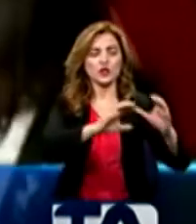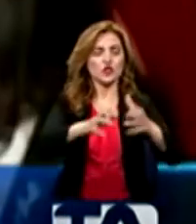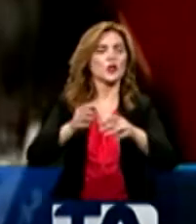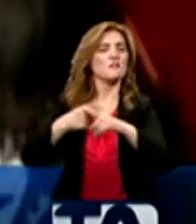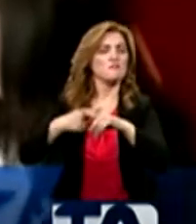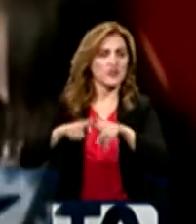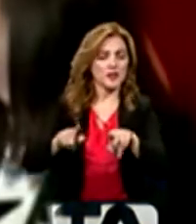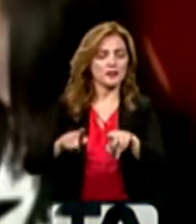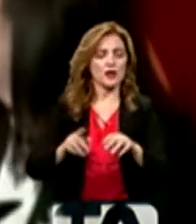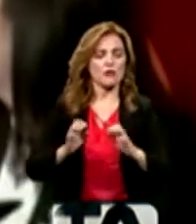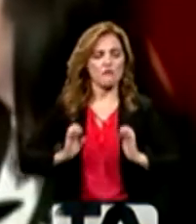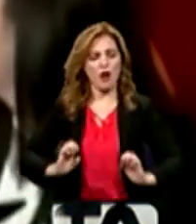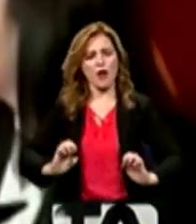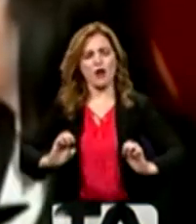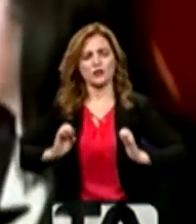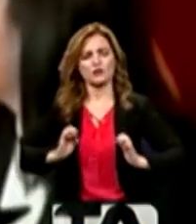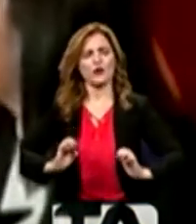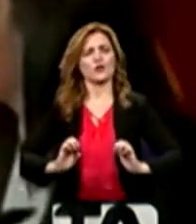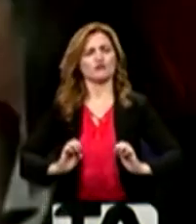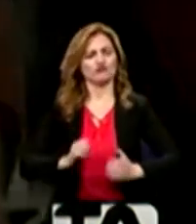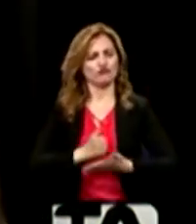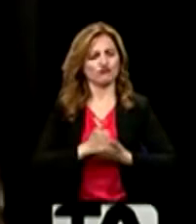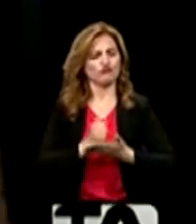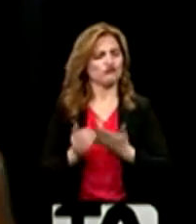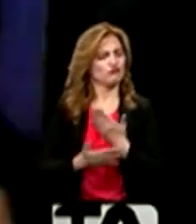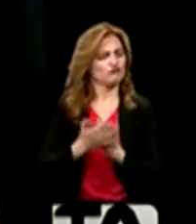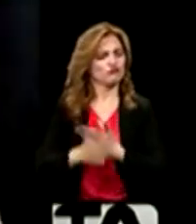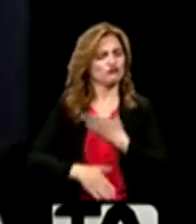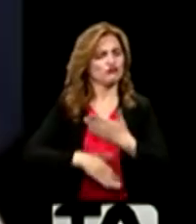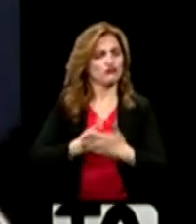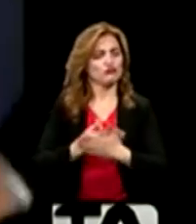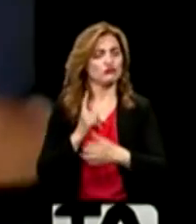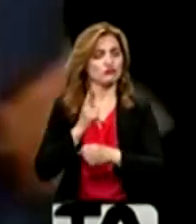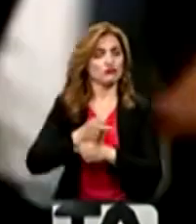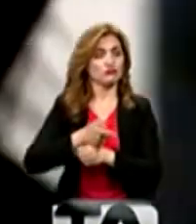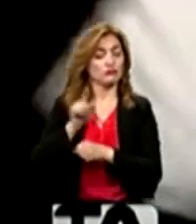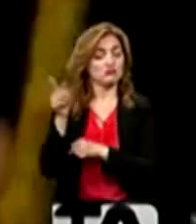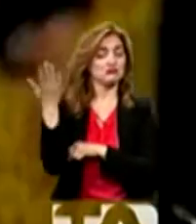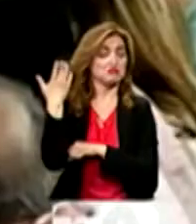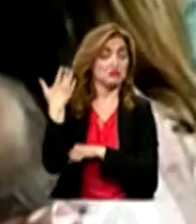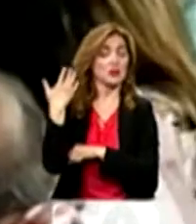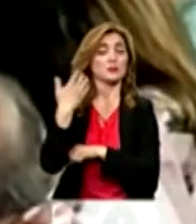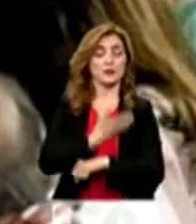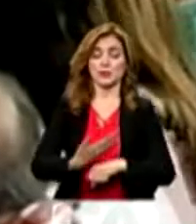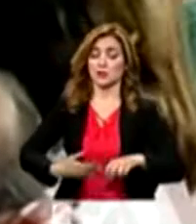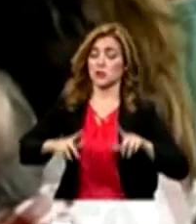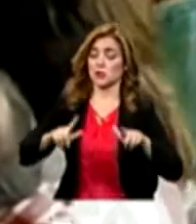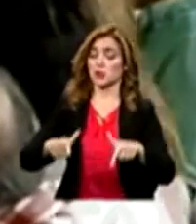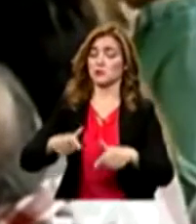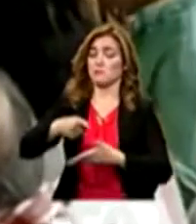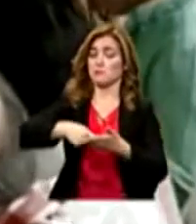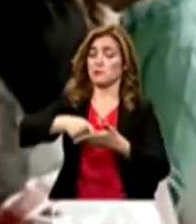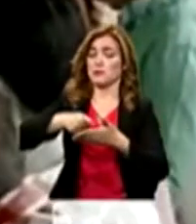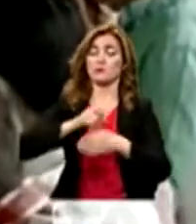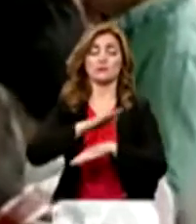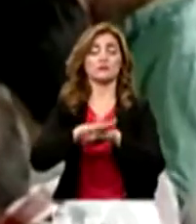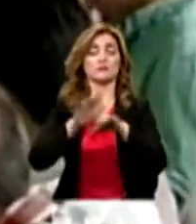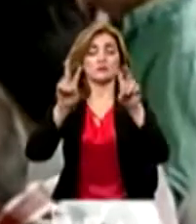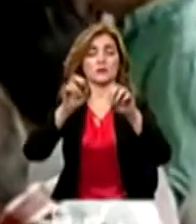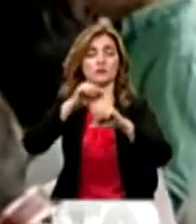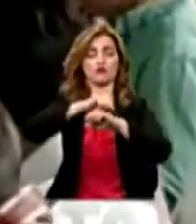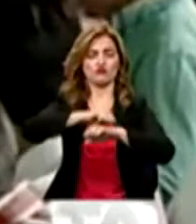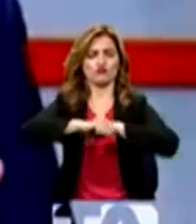decreto 660, firmado por el presidente de la República, Lenín Moreno, días atrás, habla también de la estructuración de los